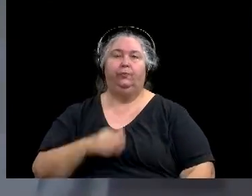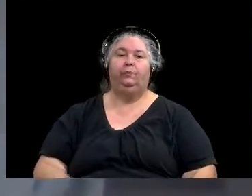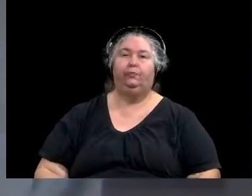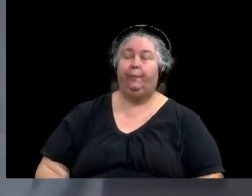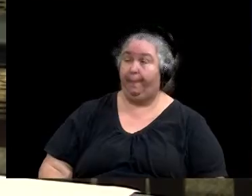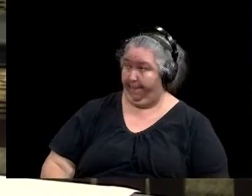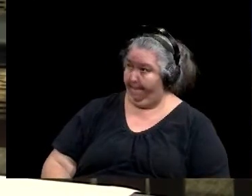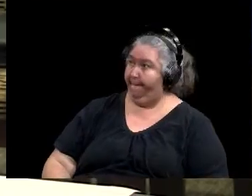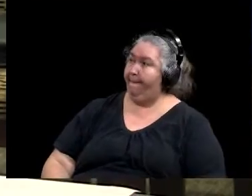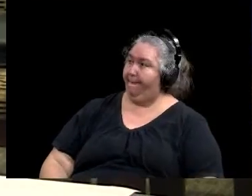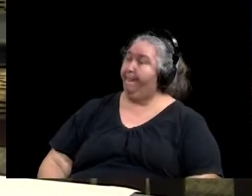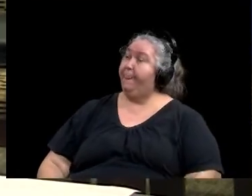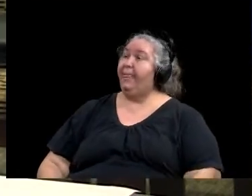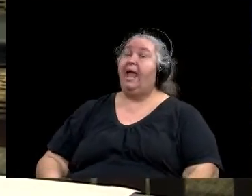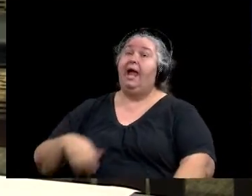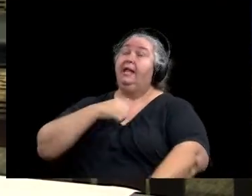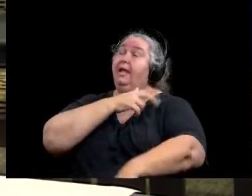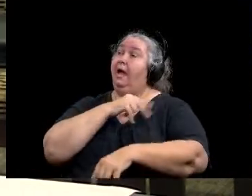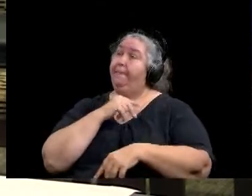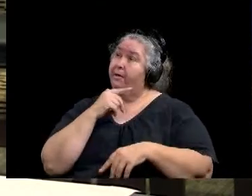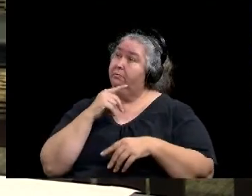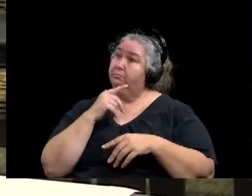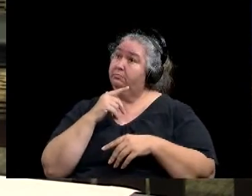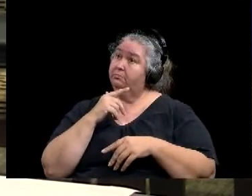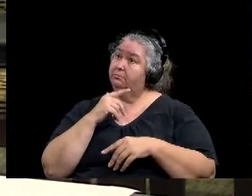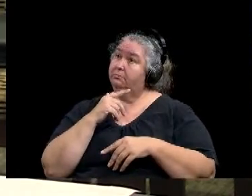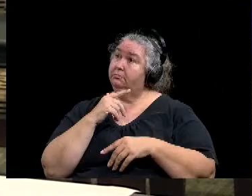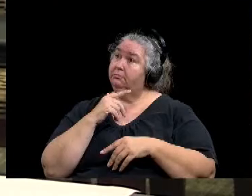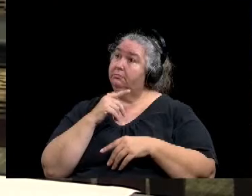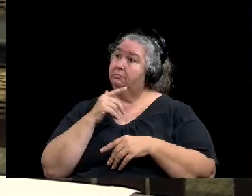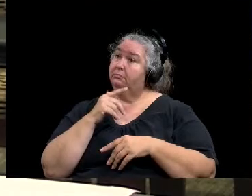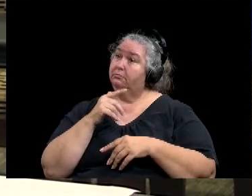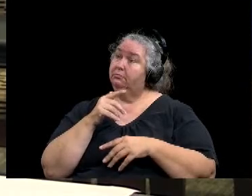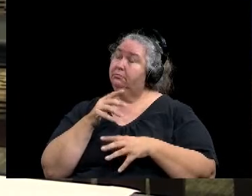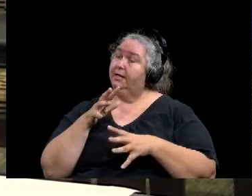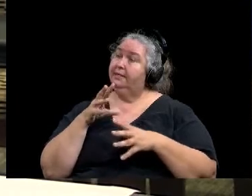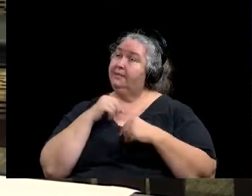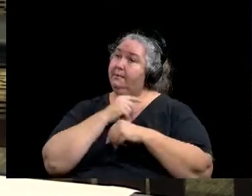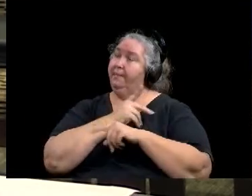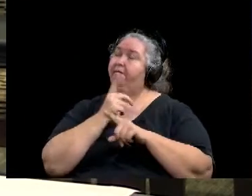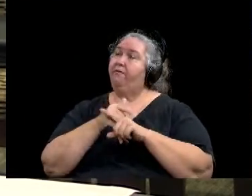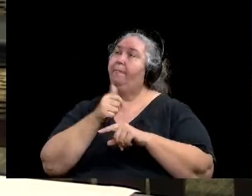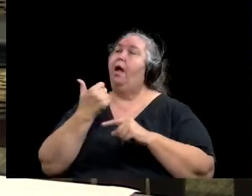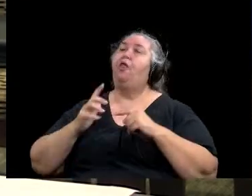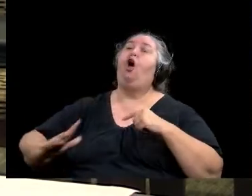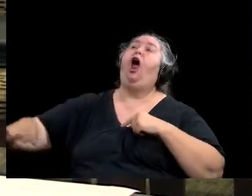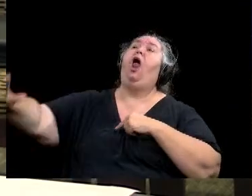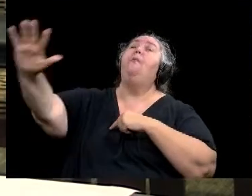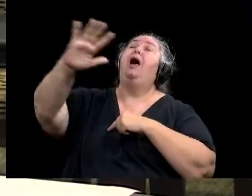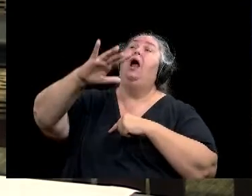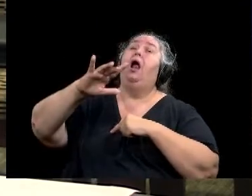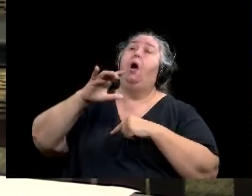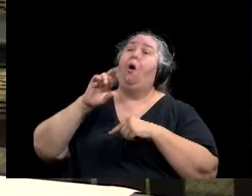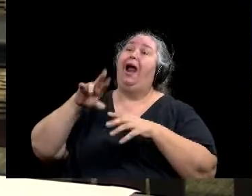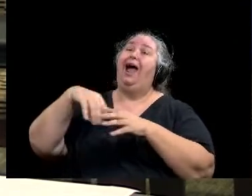tiene comunicación con la comunidad a los hospitales han tomando pacientes de otras regiones de